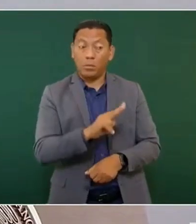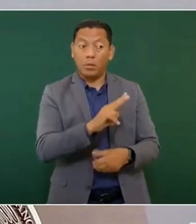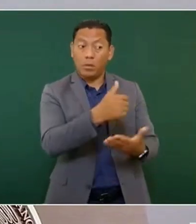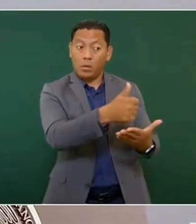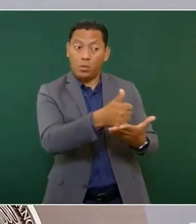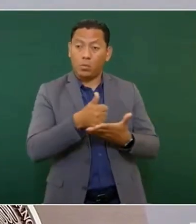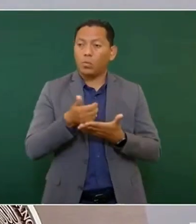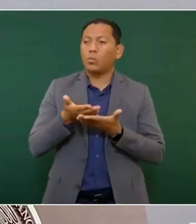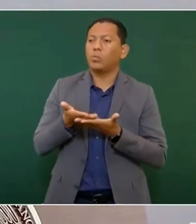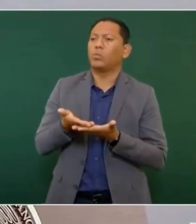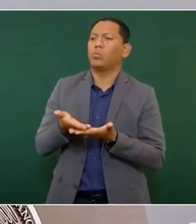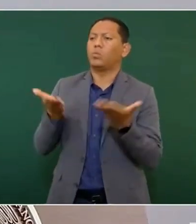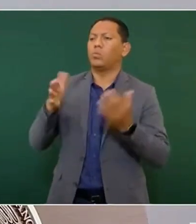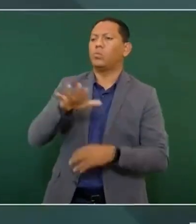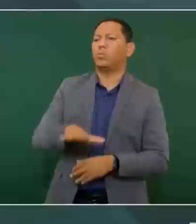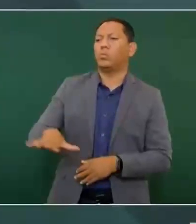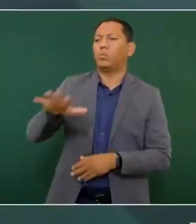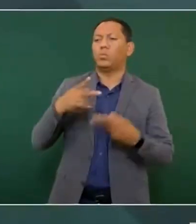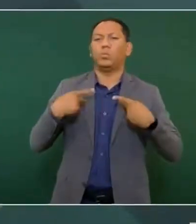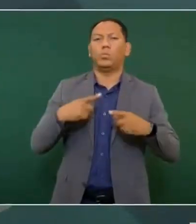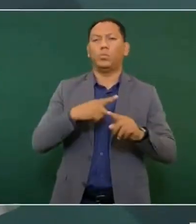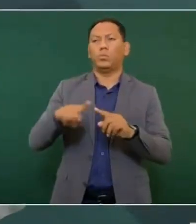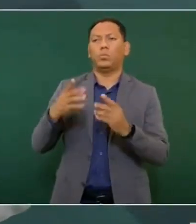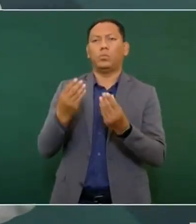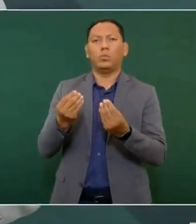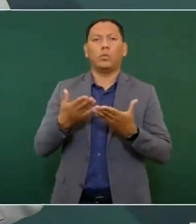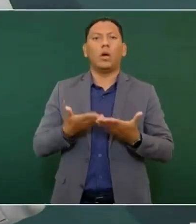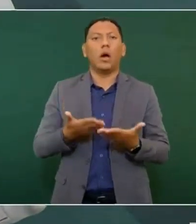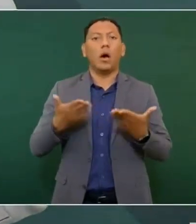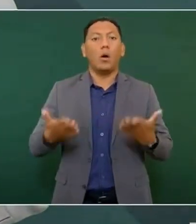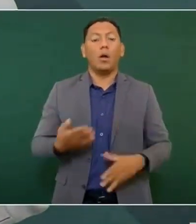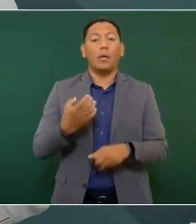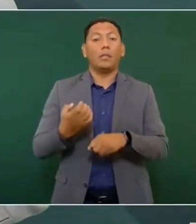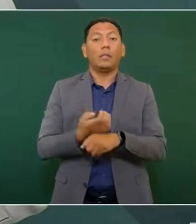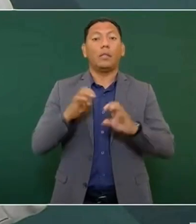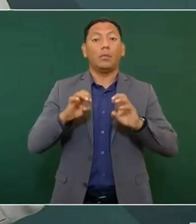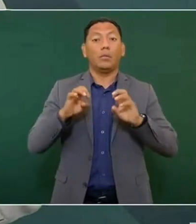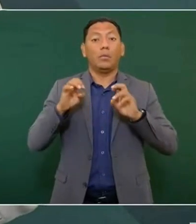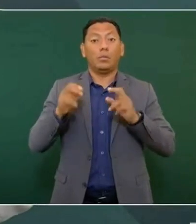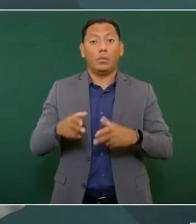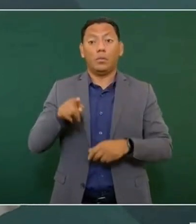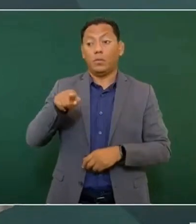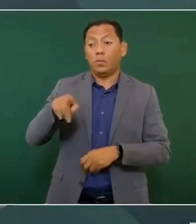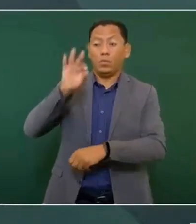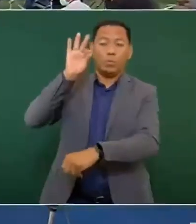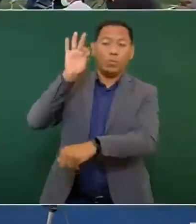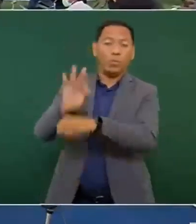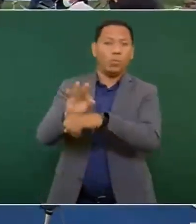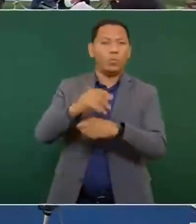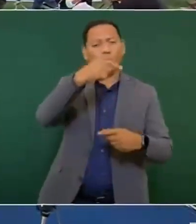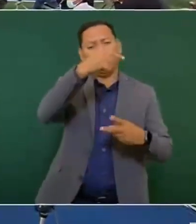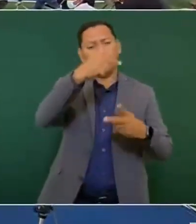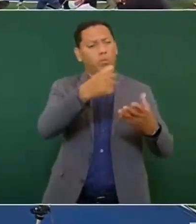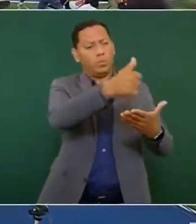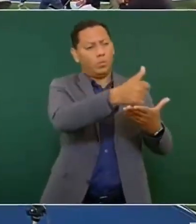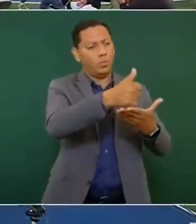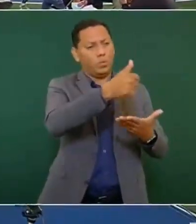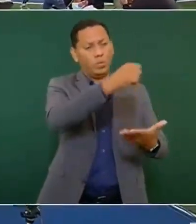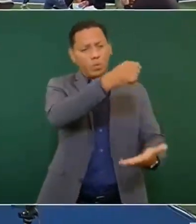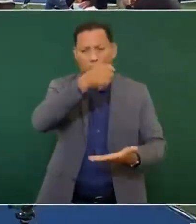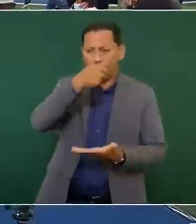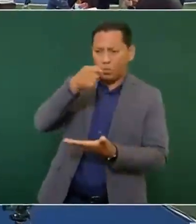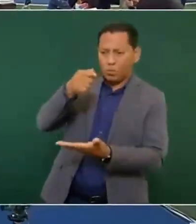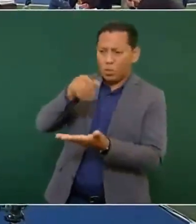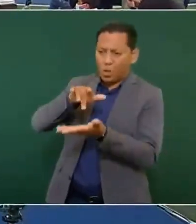población. Ahora Chiapas, gracias a todos esos incentivos, la gente produce